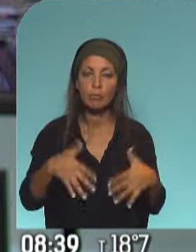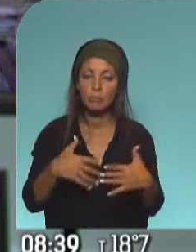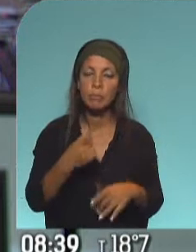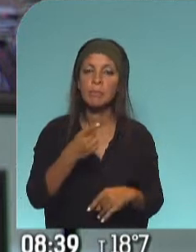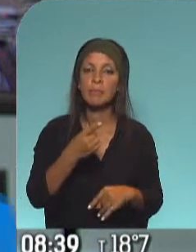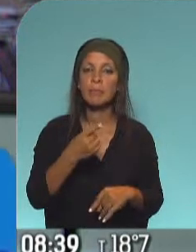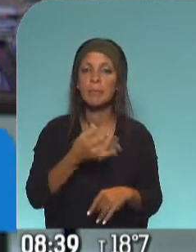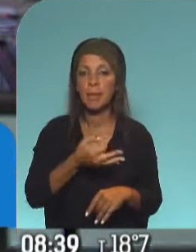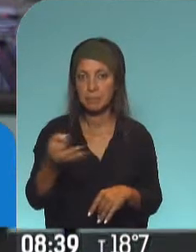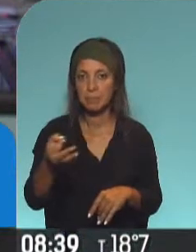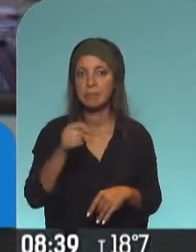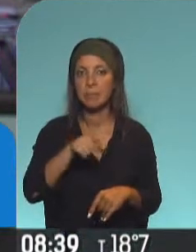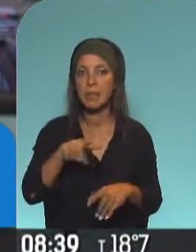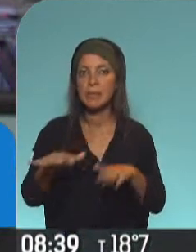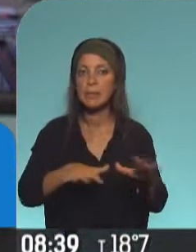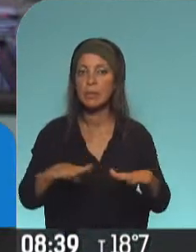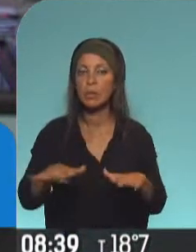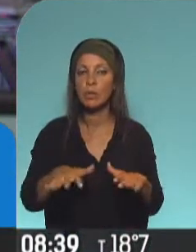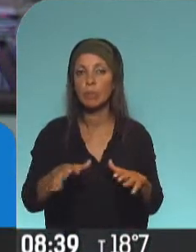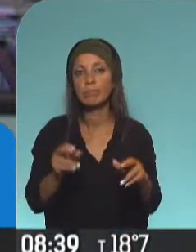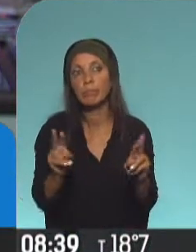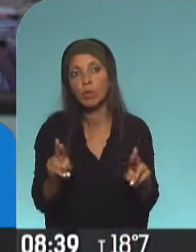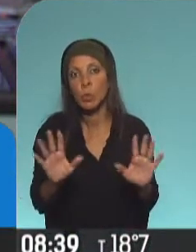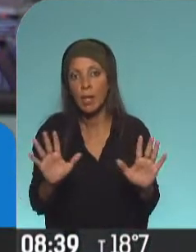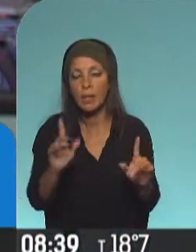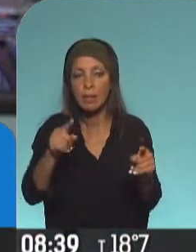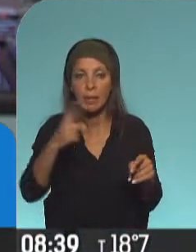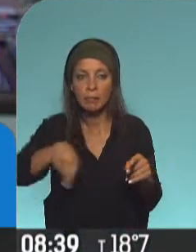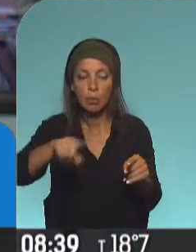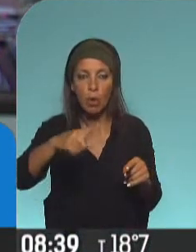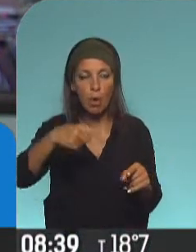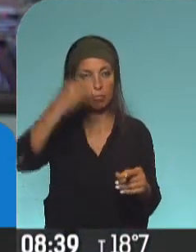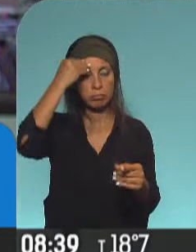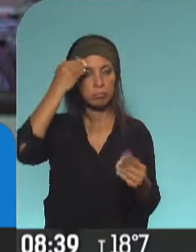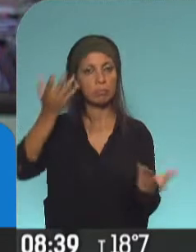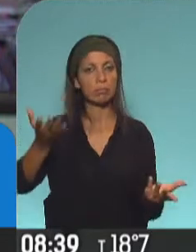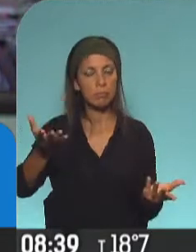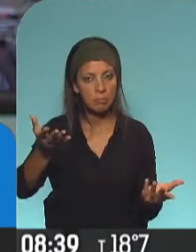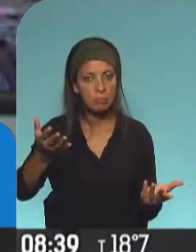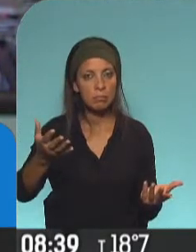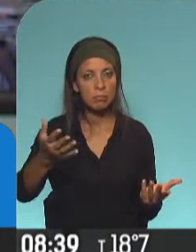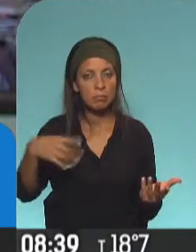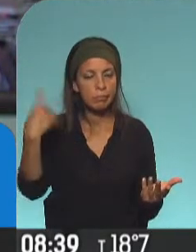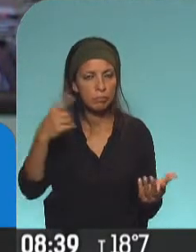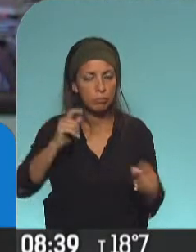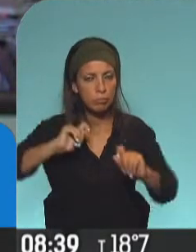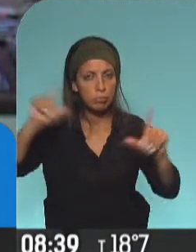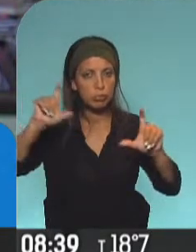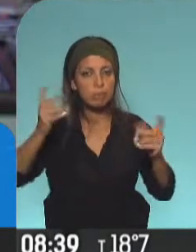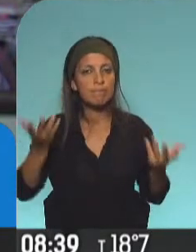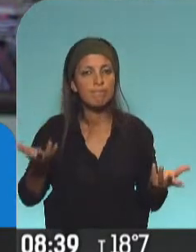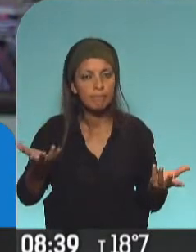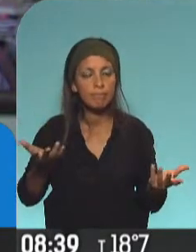Efectivamente, el caso, por suerte, ha tomado estado público, ¿no? Digo, y ha tenido una repercusión